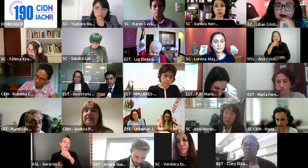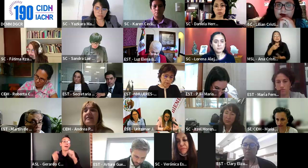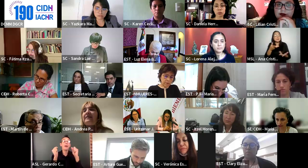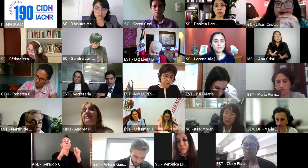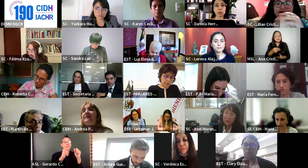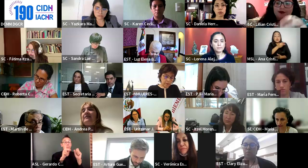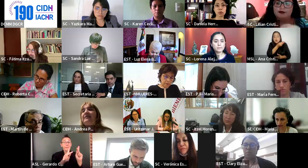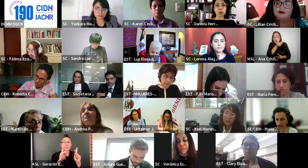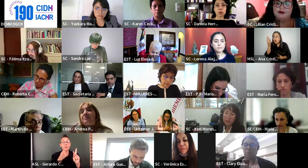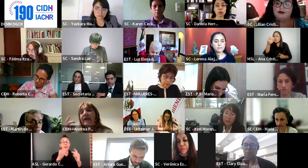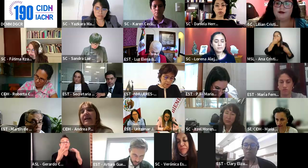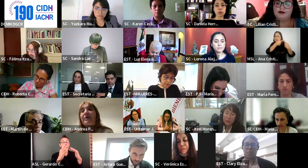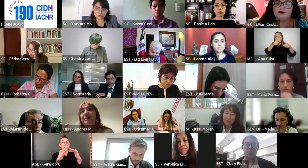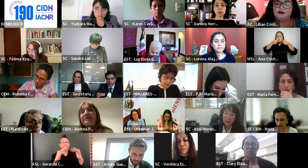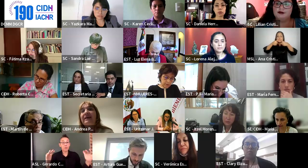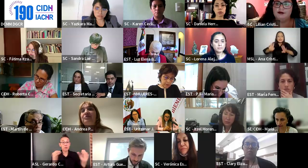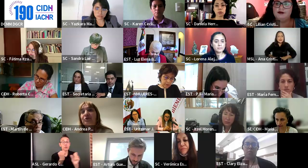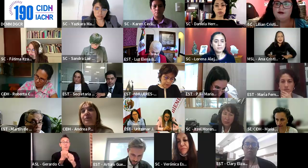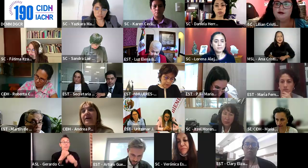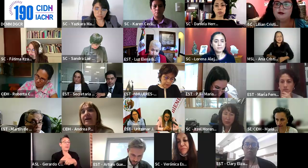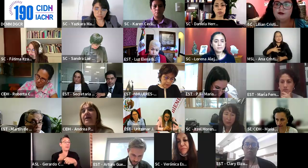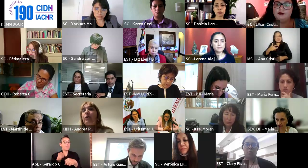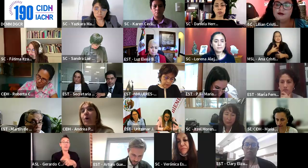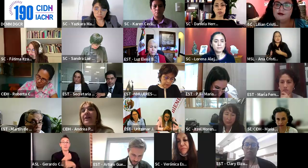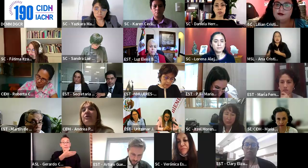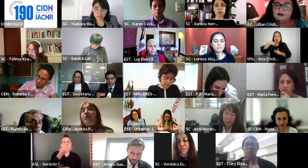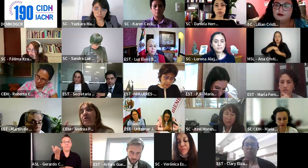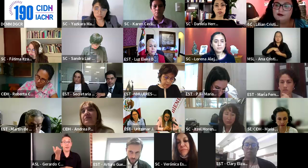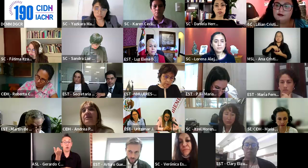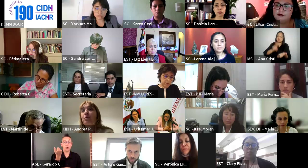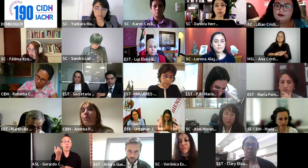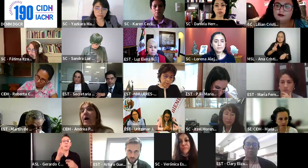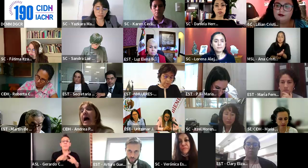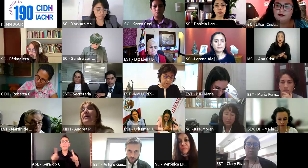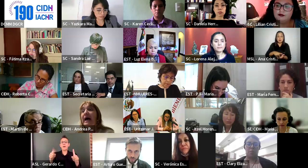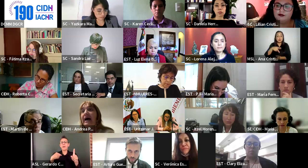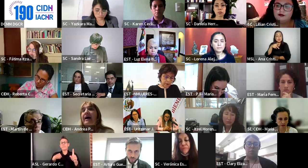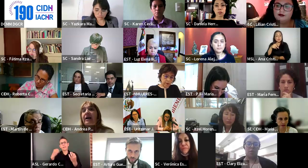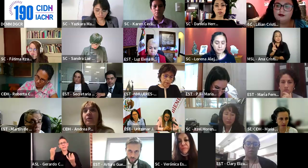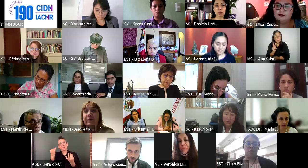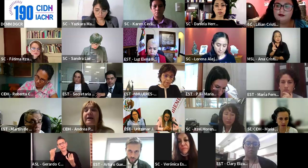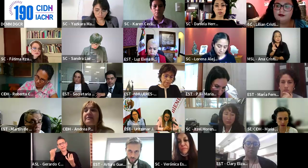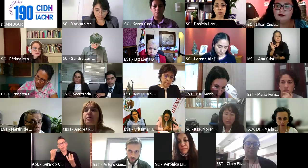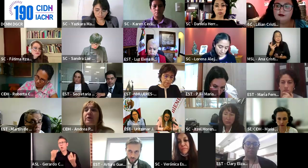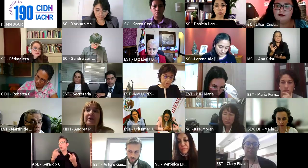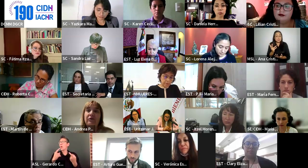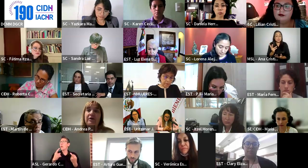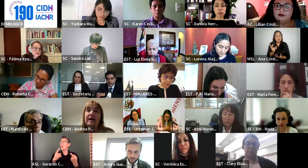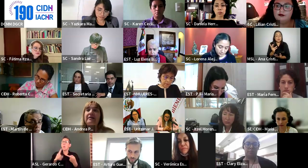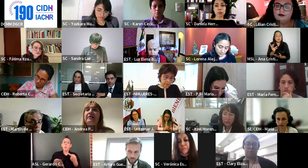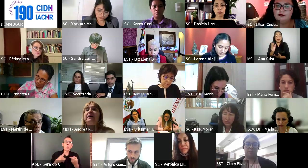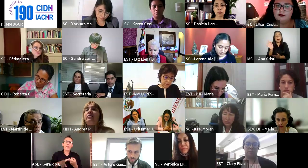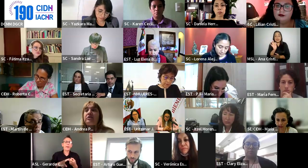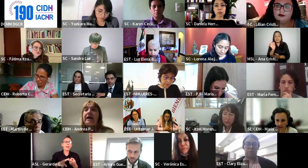enriquece y me quedaba pensando sobre cuándo habrá alguna vez una